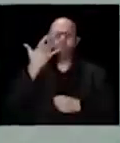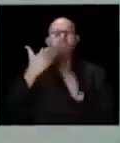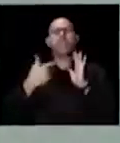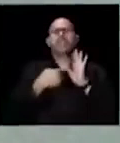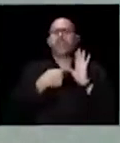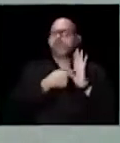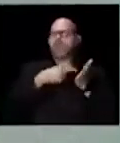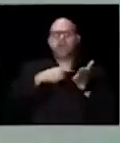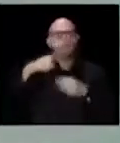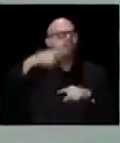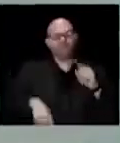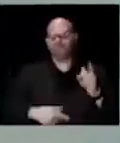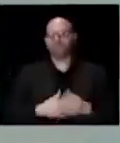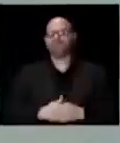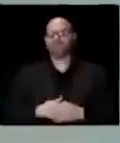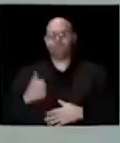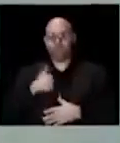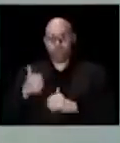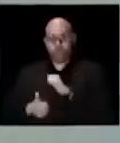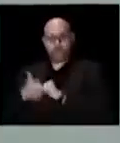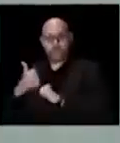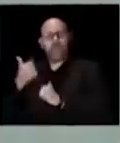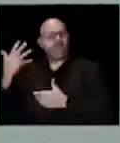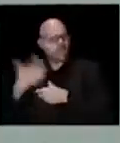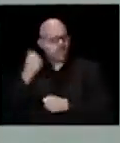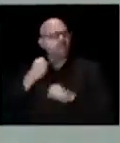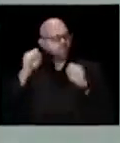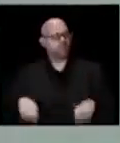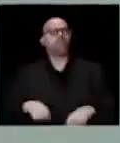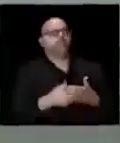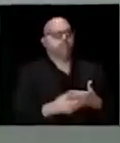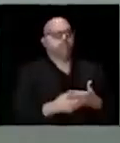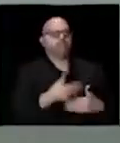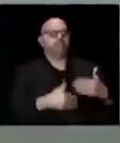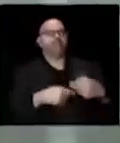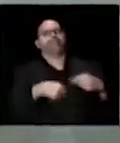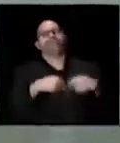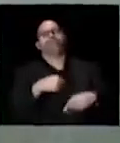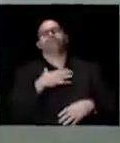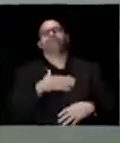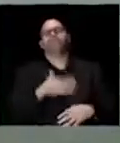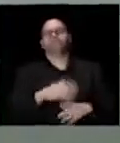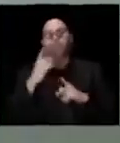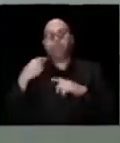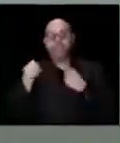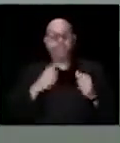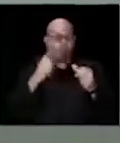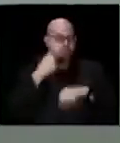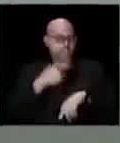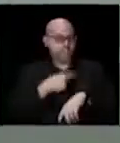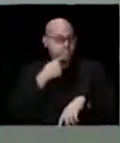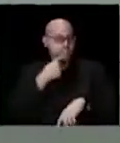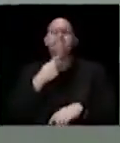mayoría. Podemos ganar. Arriba la dignidad. Desde el primer día dije que los fondos federales